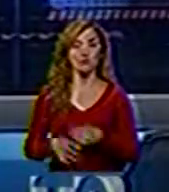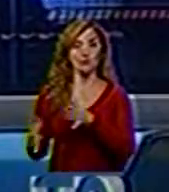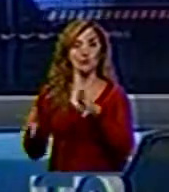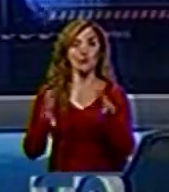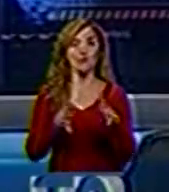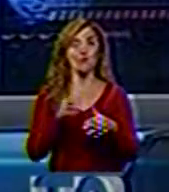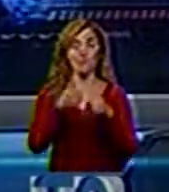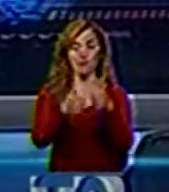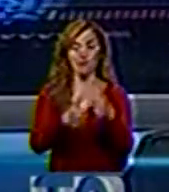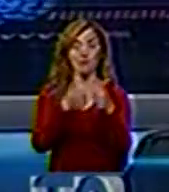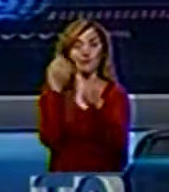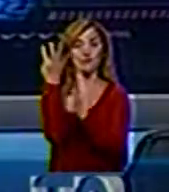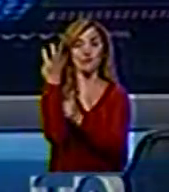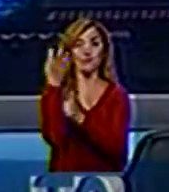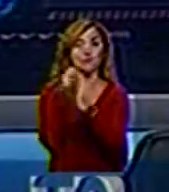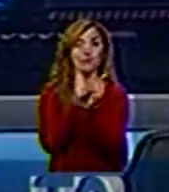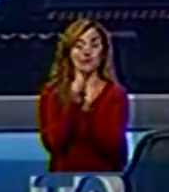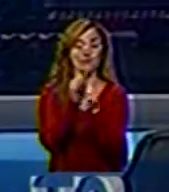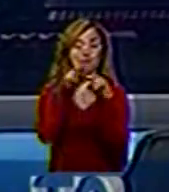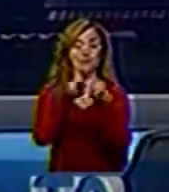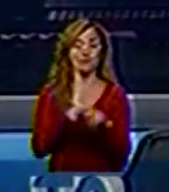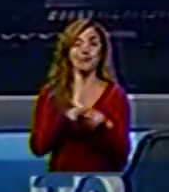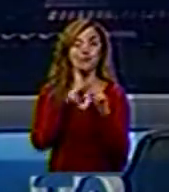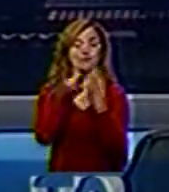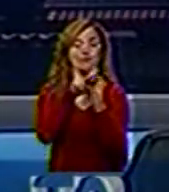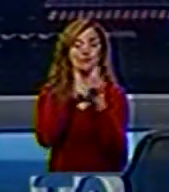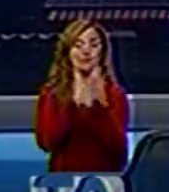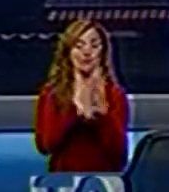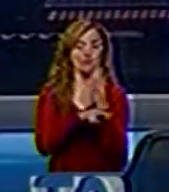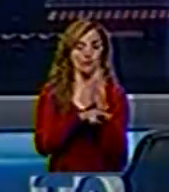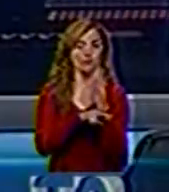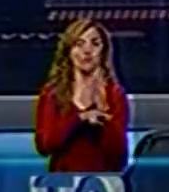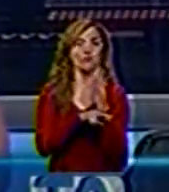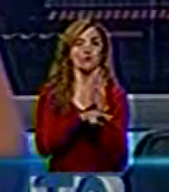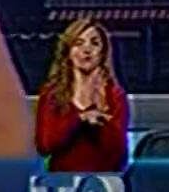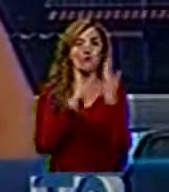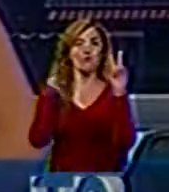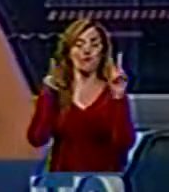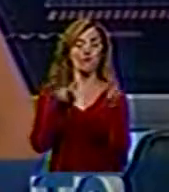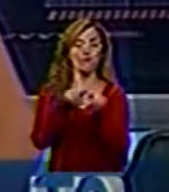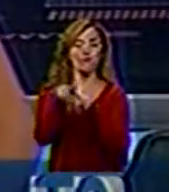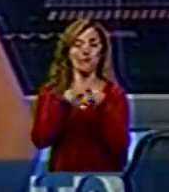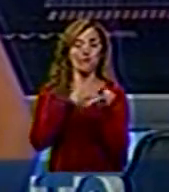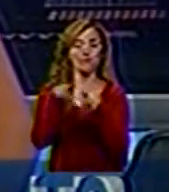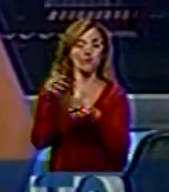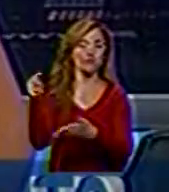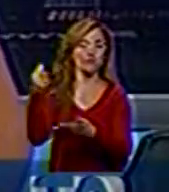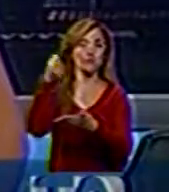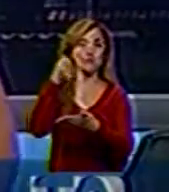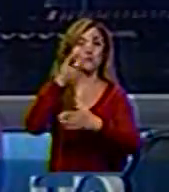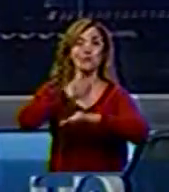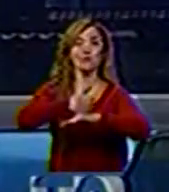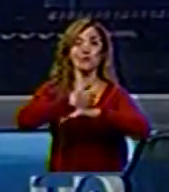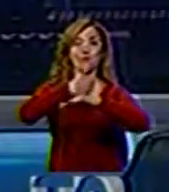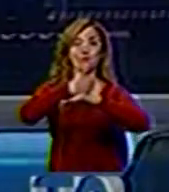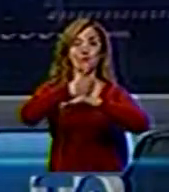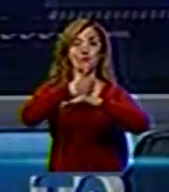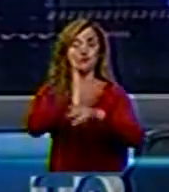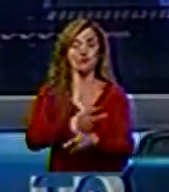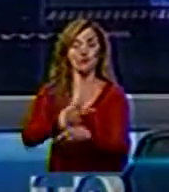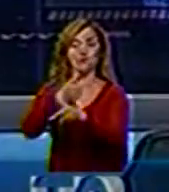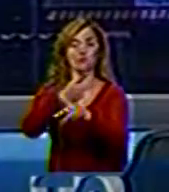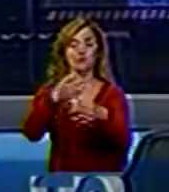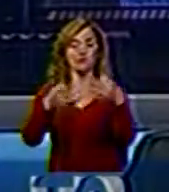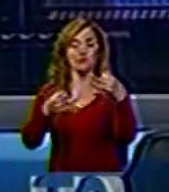14 postulantes superaron la fase de verificación de requisitos, méritos e inhabilidades del concurso para la designación de autoridades del Consejo de la